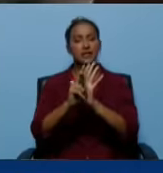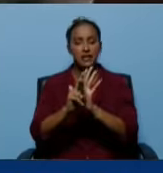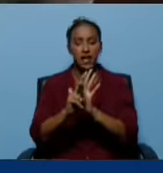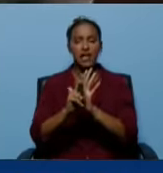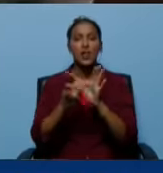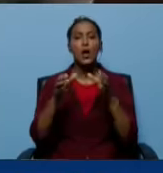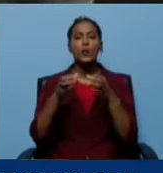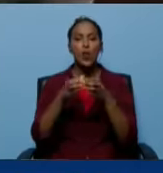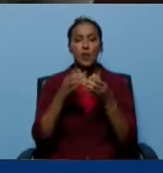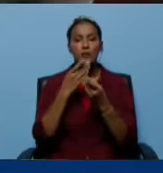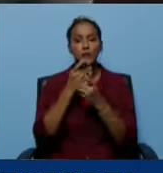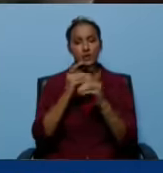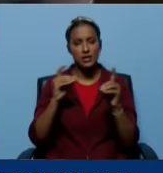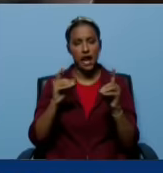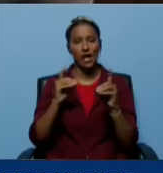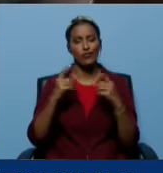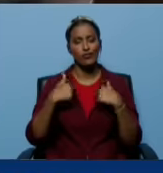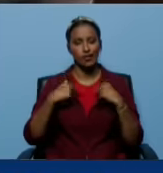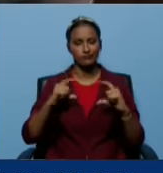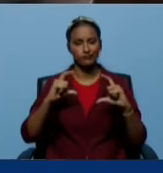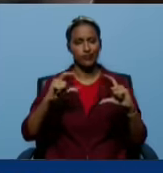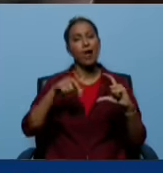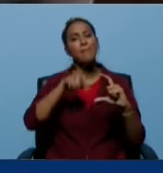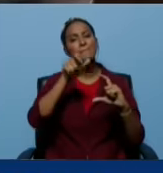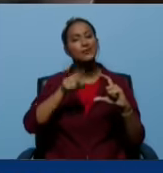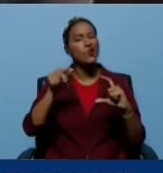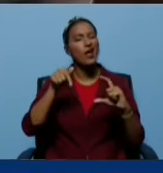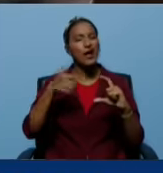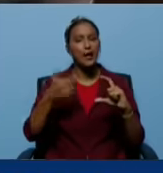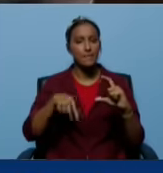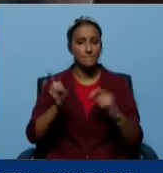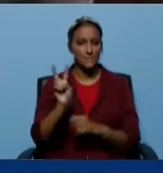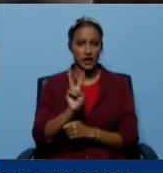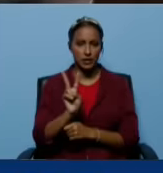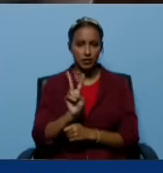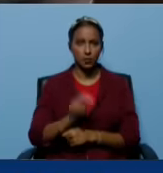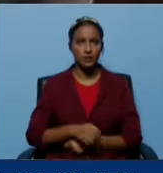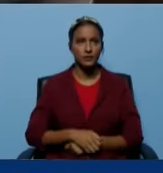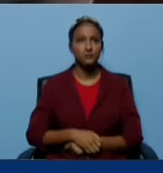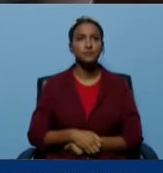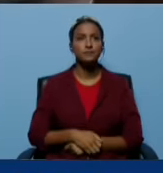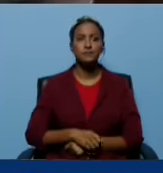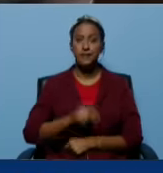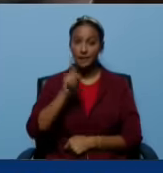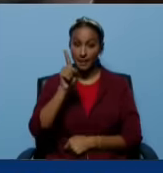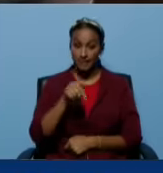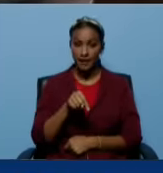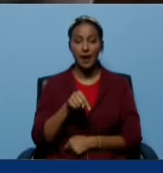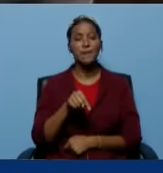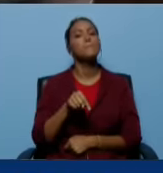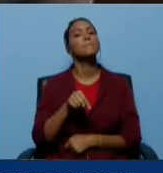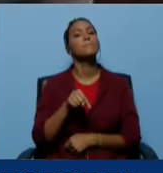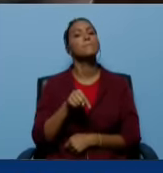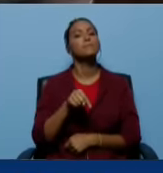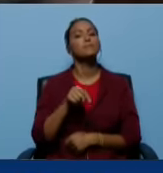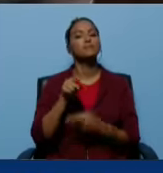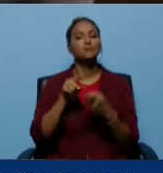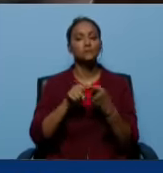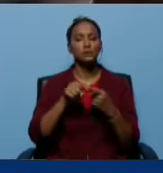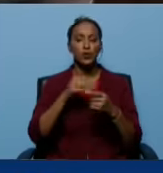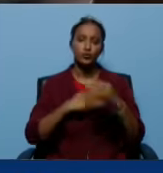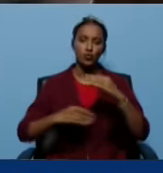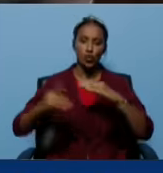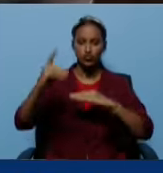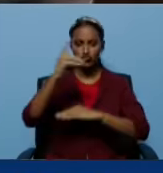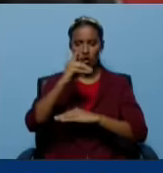la República Bolivariana de Venezuela. Doctor Tarek William Saab, presidente del Consejo Moral Republicano y